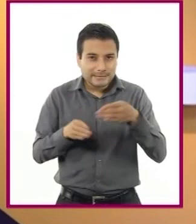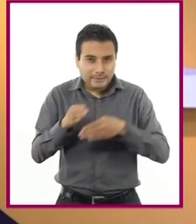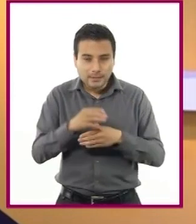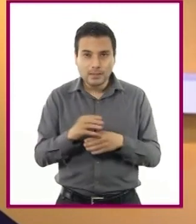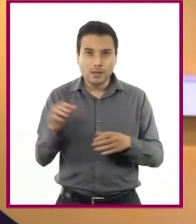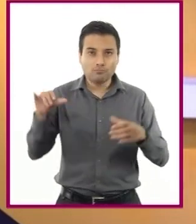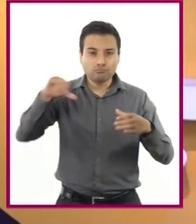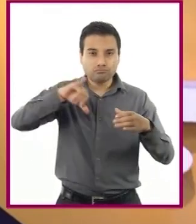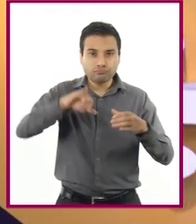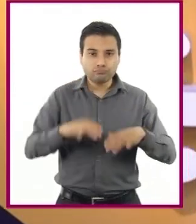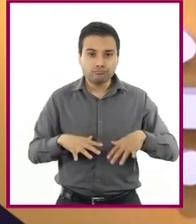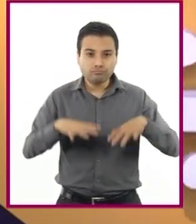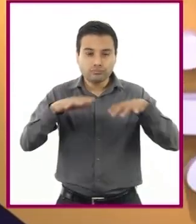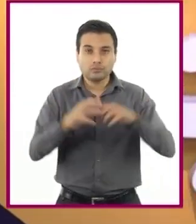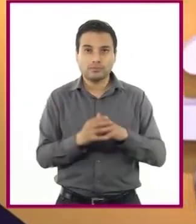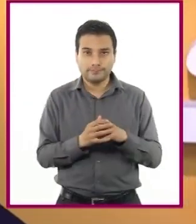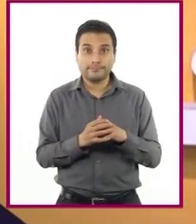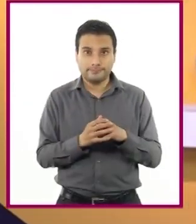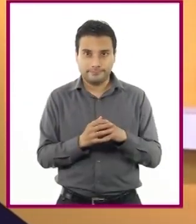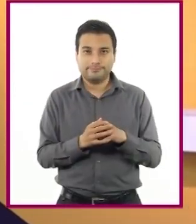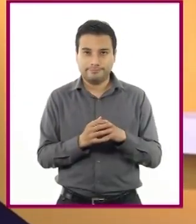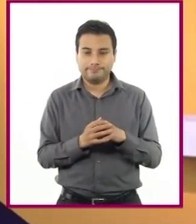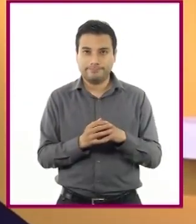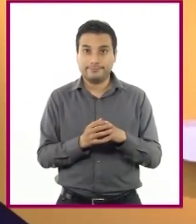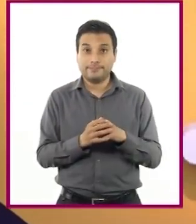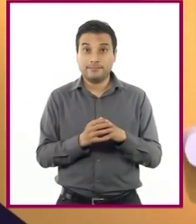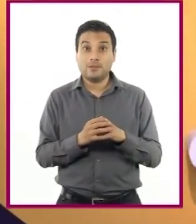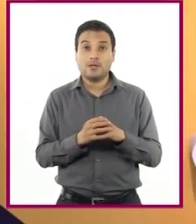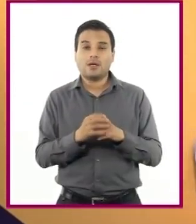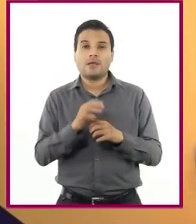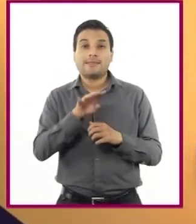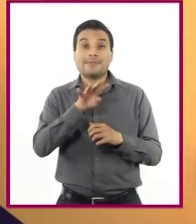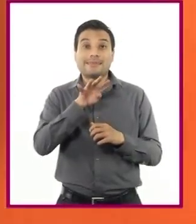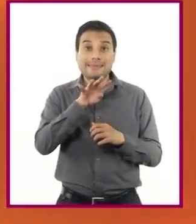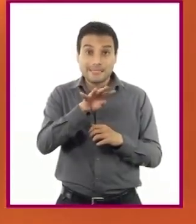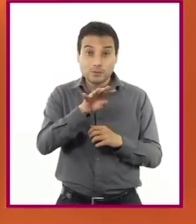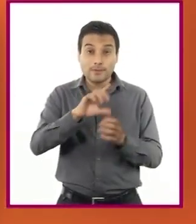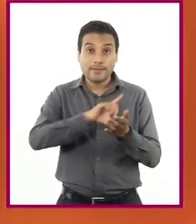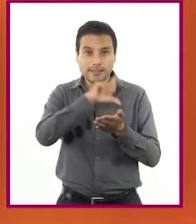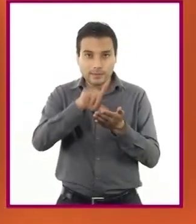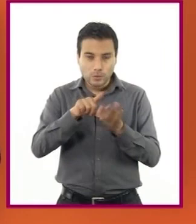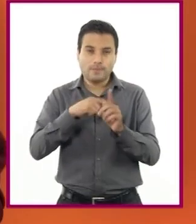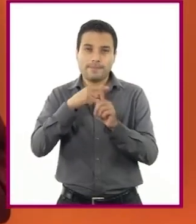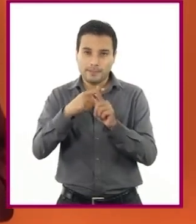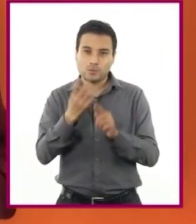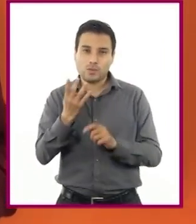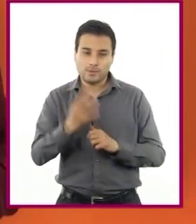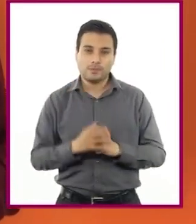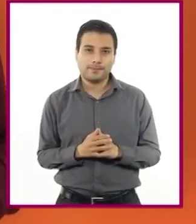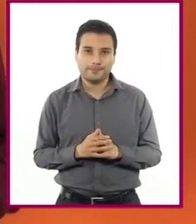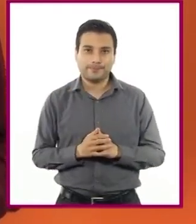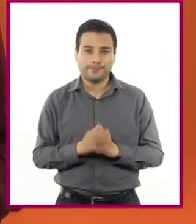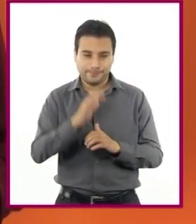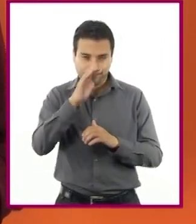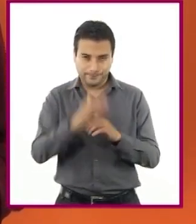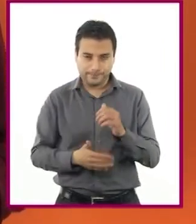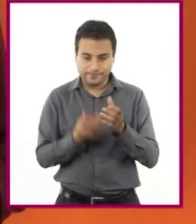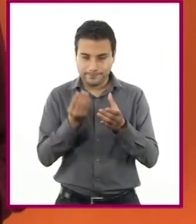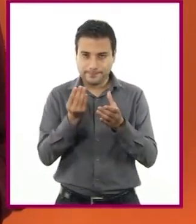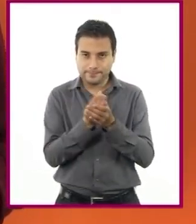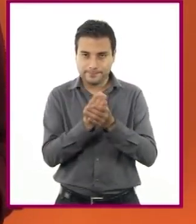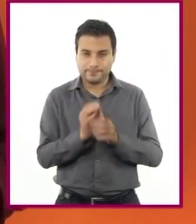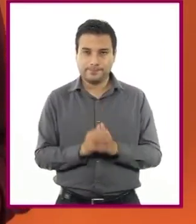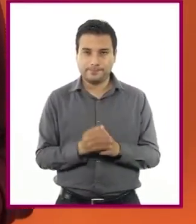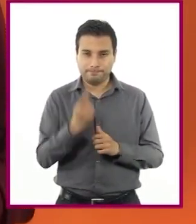aproximadamente con 4 litros más de agua de la que contiene un garrafón. Para concluir la sesión,